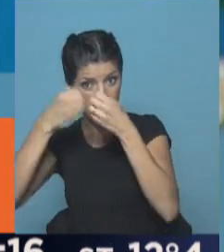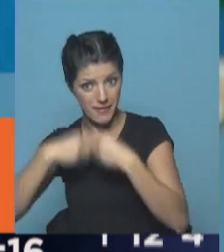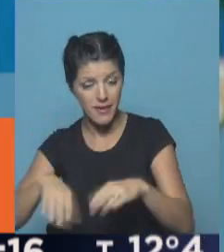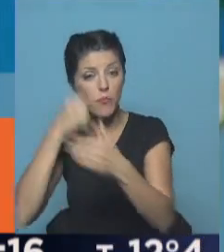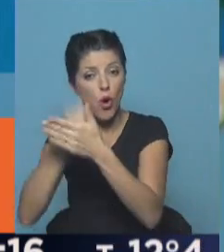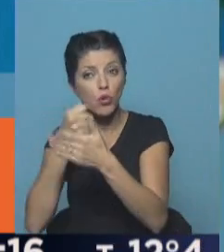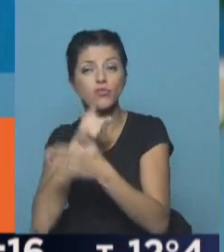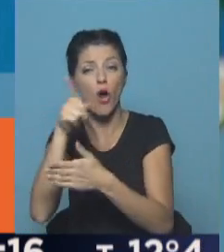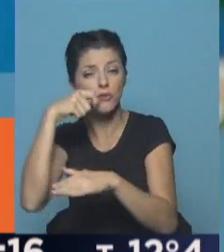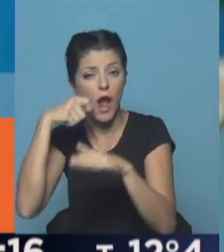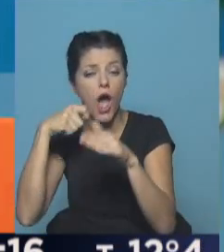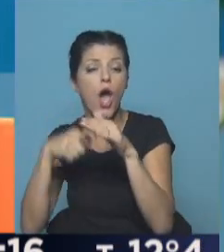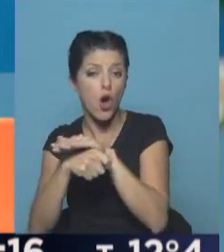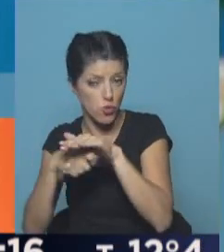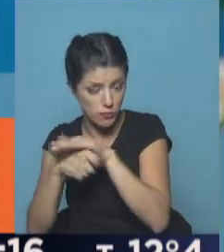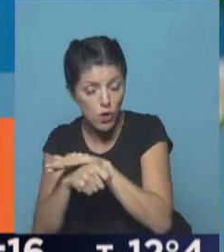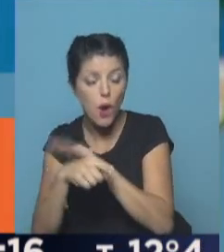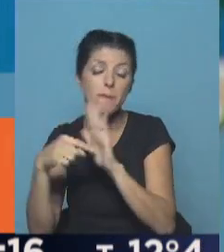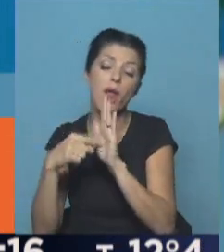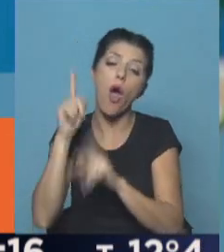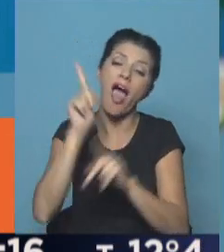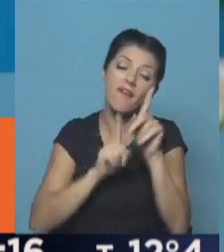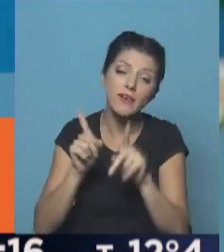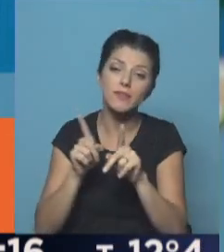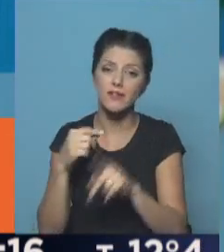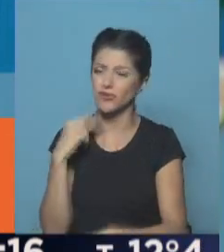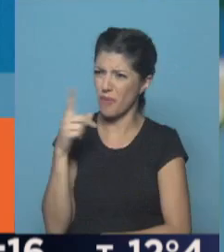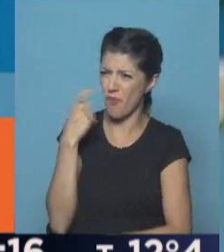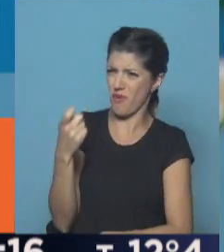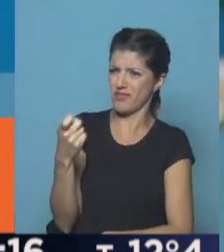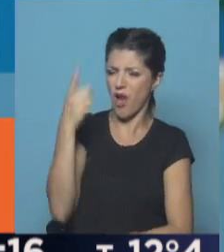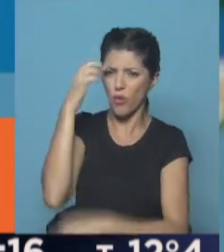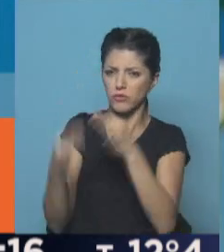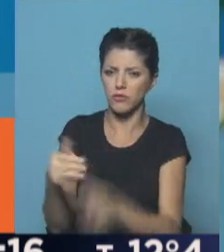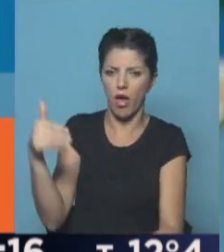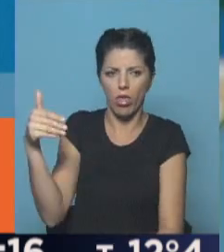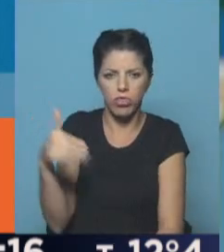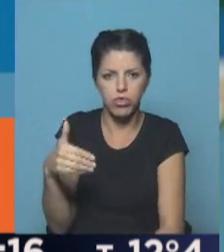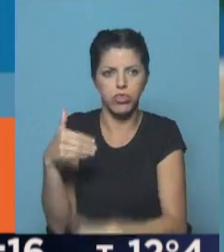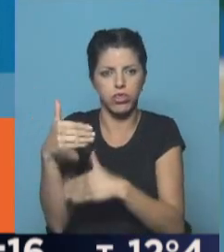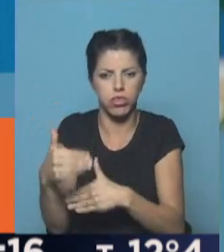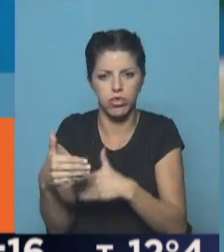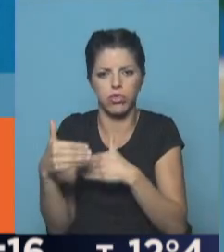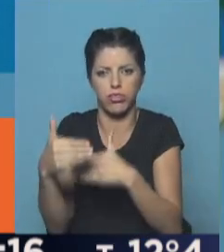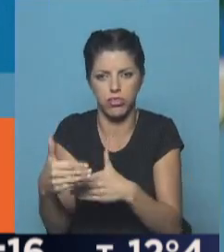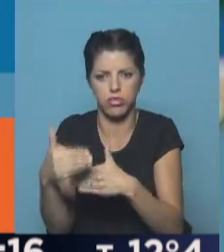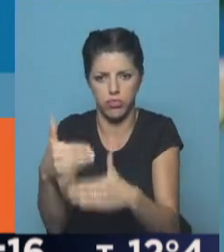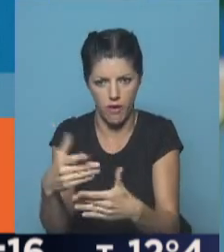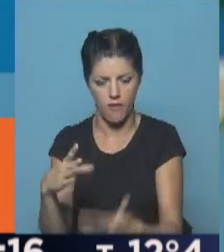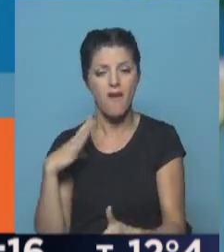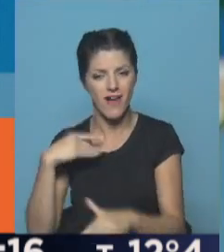pero que a veces la lentitud que vemos en la justicia nos hace sentir que no avanza como debería avanzar en nuestro